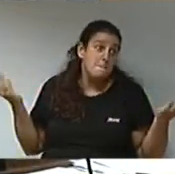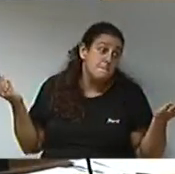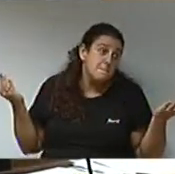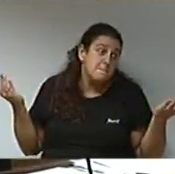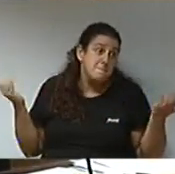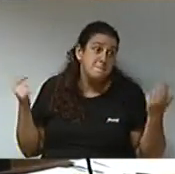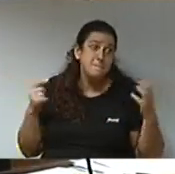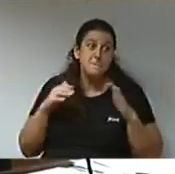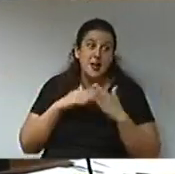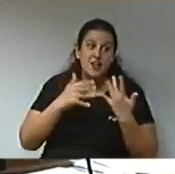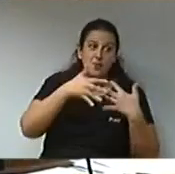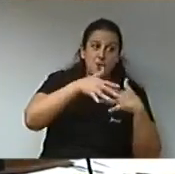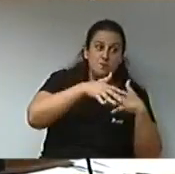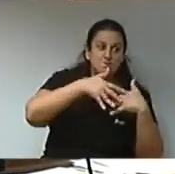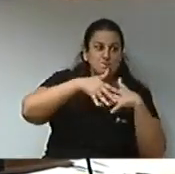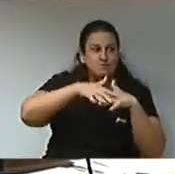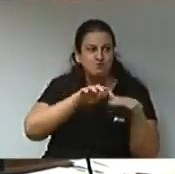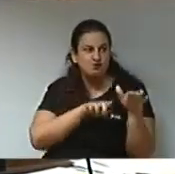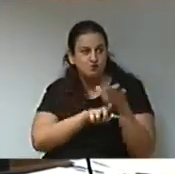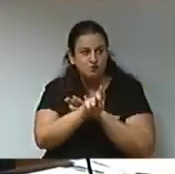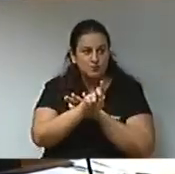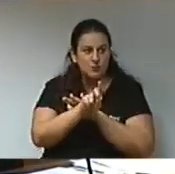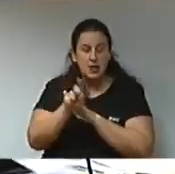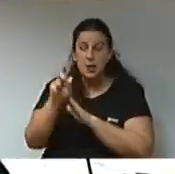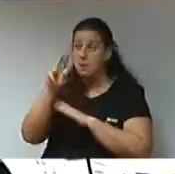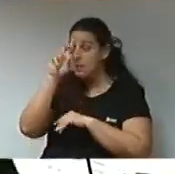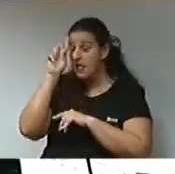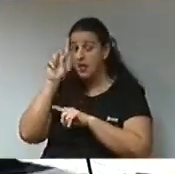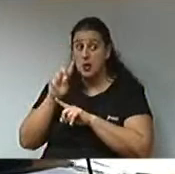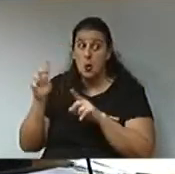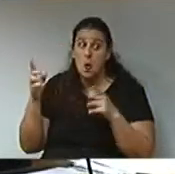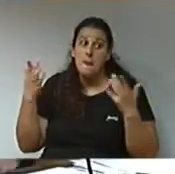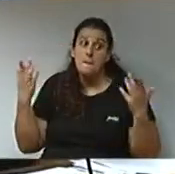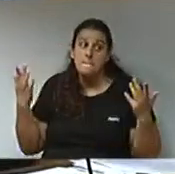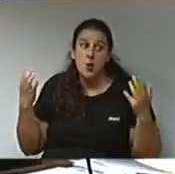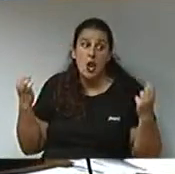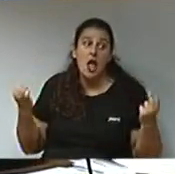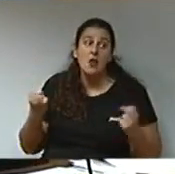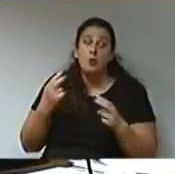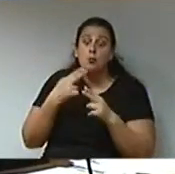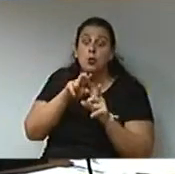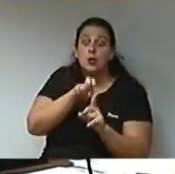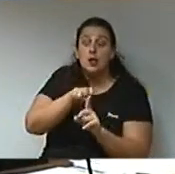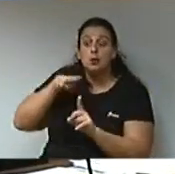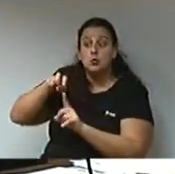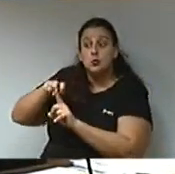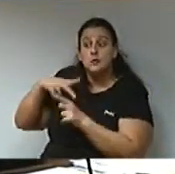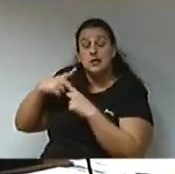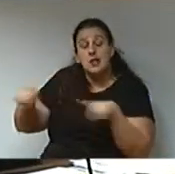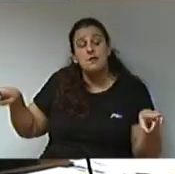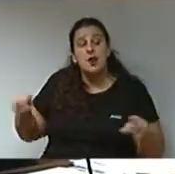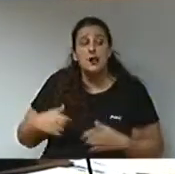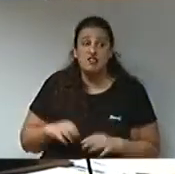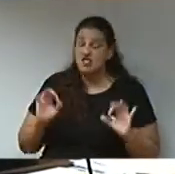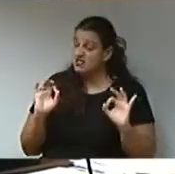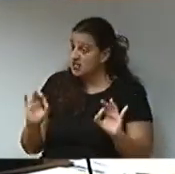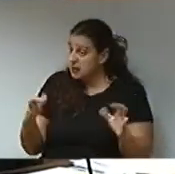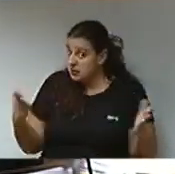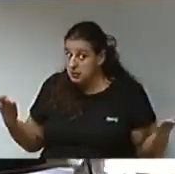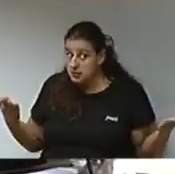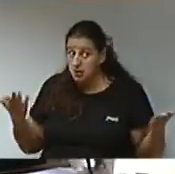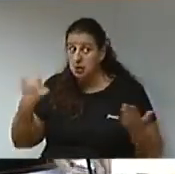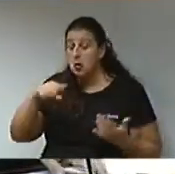Pues porque hay una manera de ver la acción política determinada. Y eso es así. Oiga, y pueden